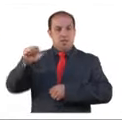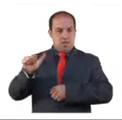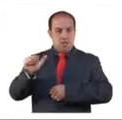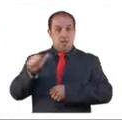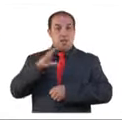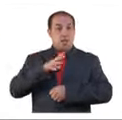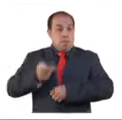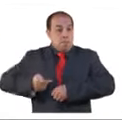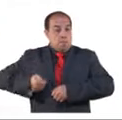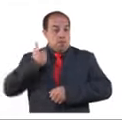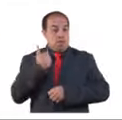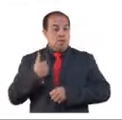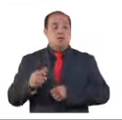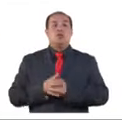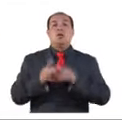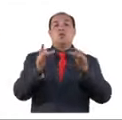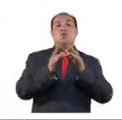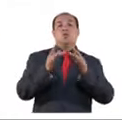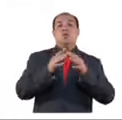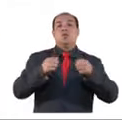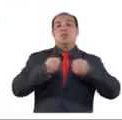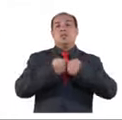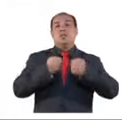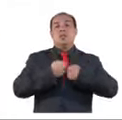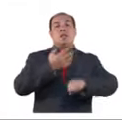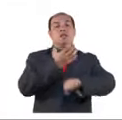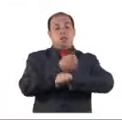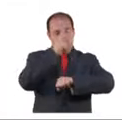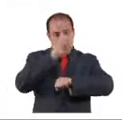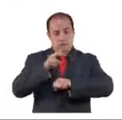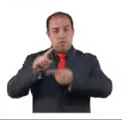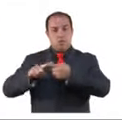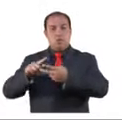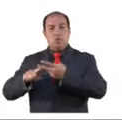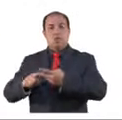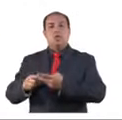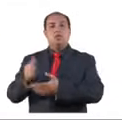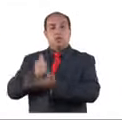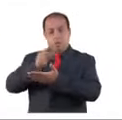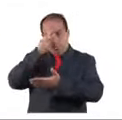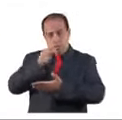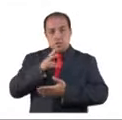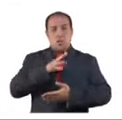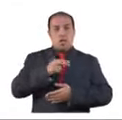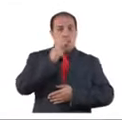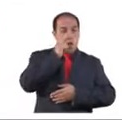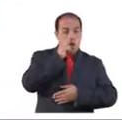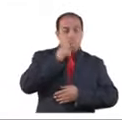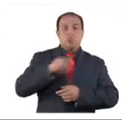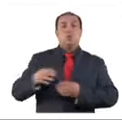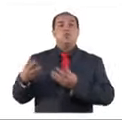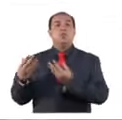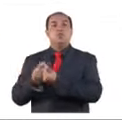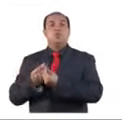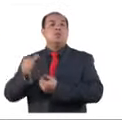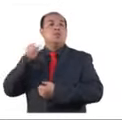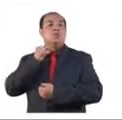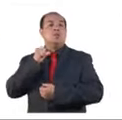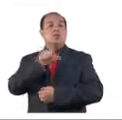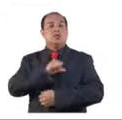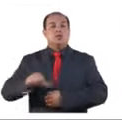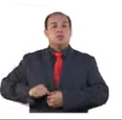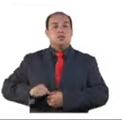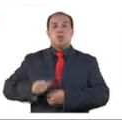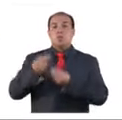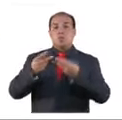que conecta el Estado de México con la Ciudad de México a través del municipio de Naucalpan con la alcaldía Azcapotzalco. Sabemos que hay muchos usuarios de